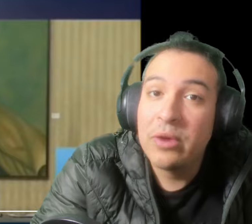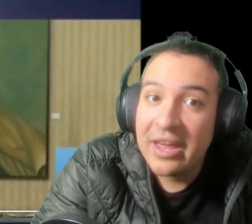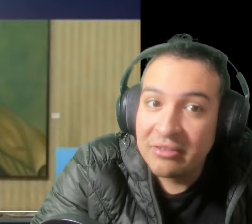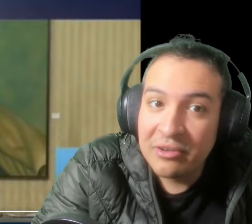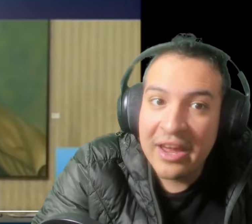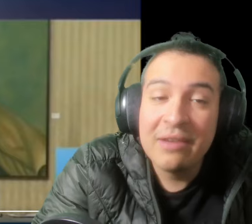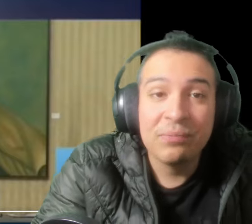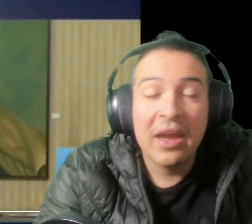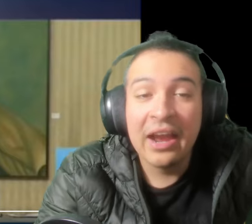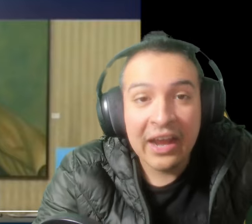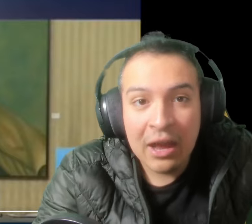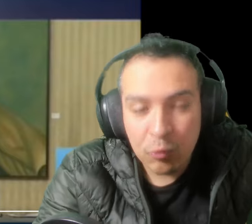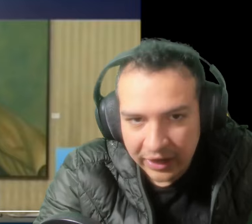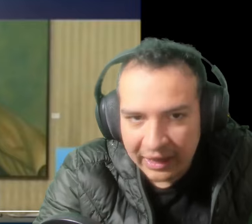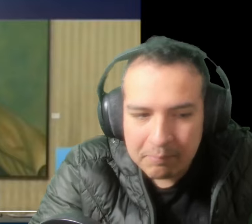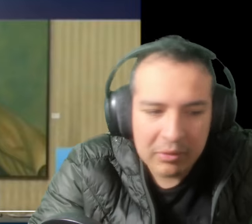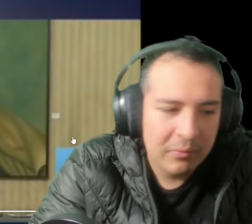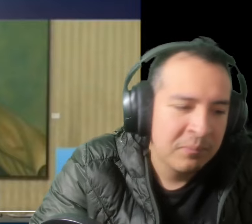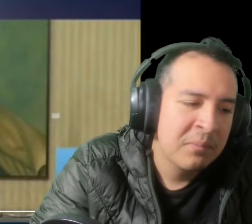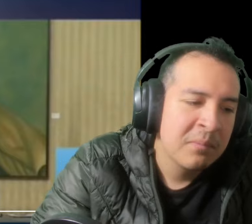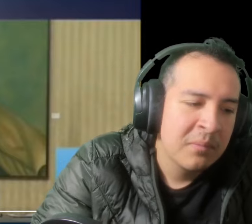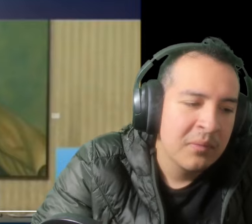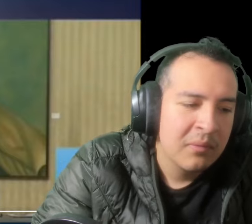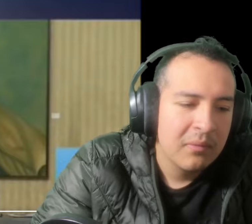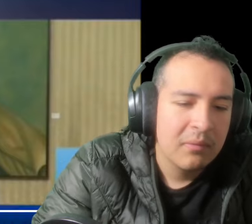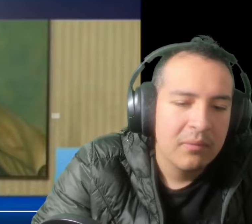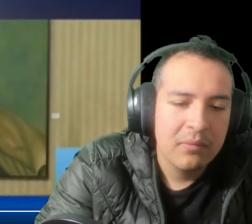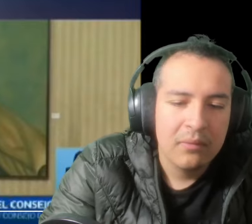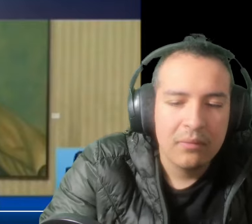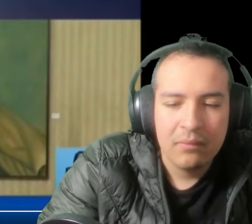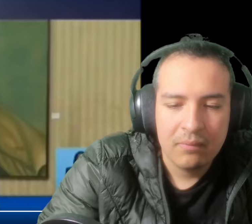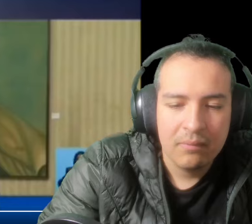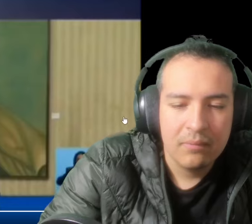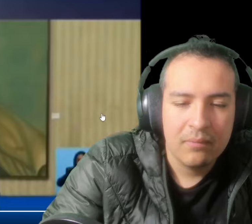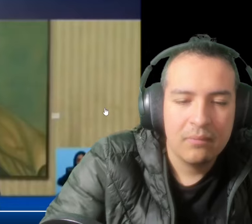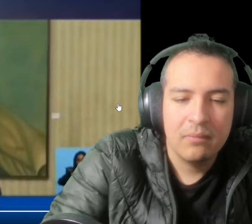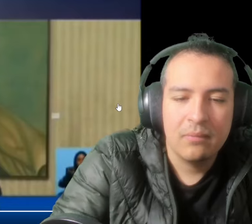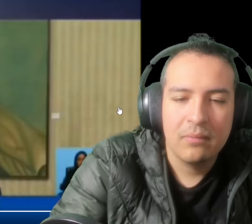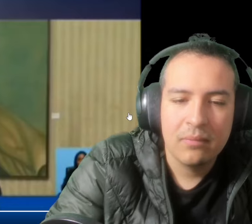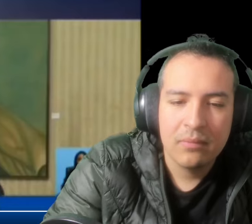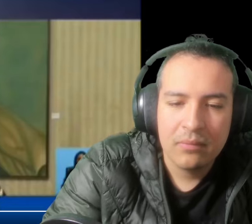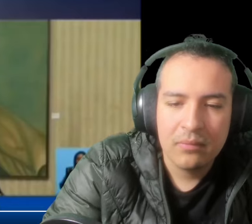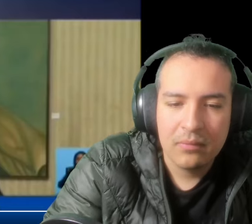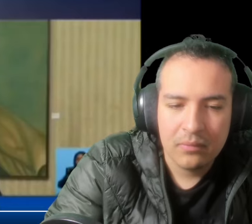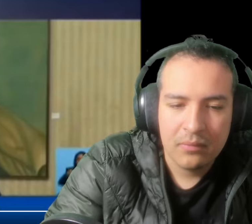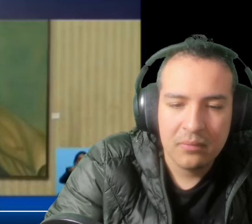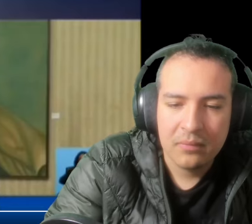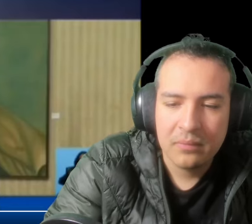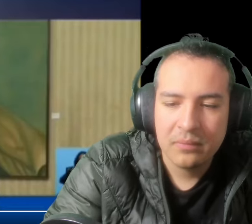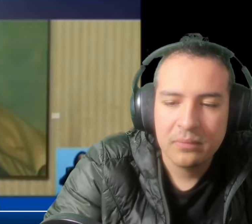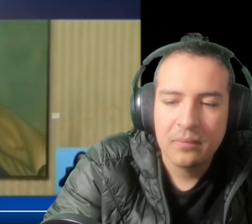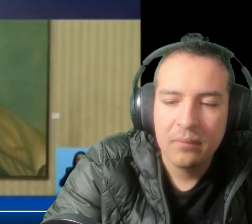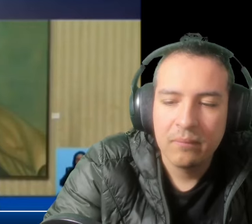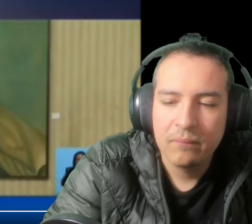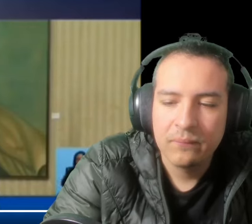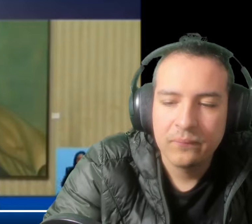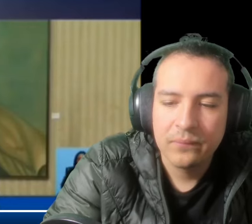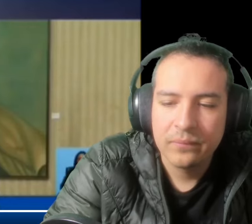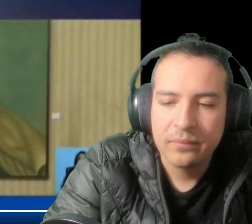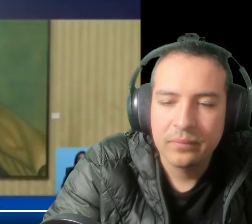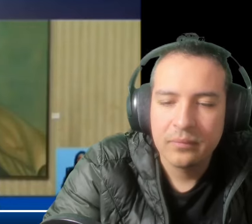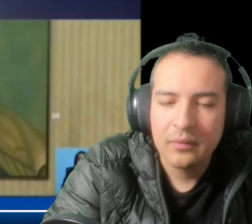tema de seguridad nacional acá un ejemplo fue un ataque Cibernético el